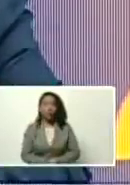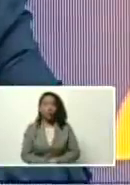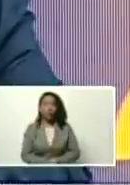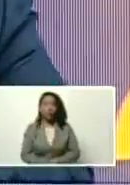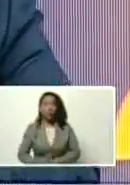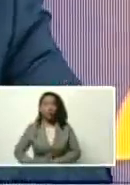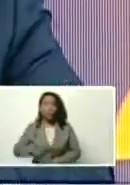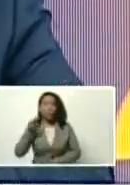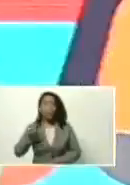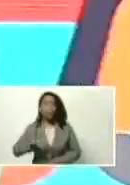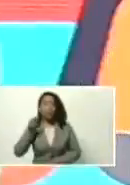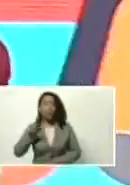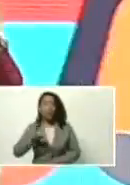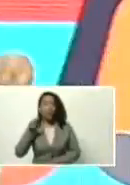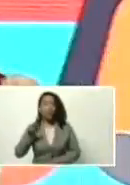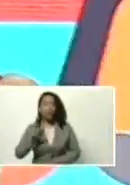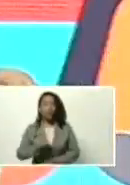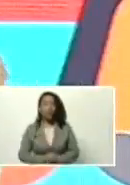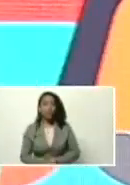importante.